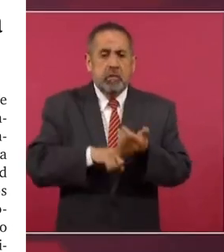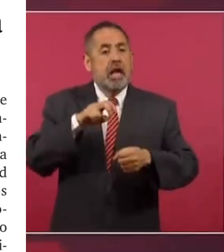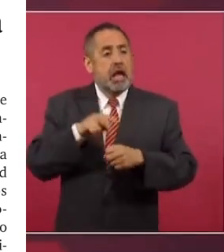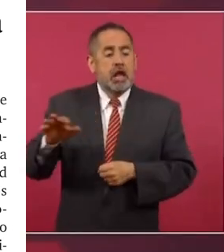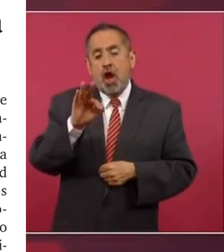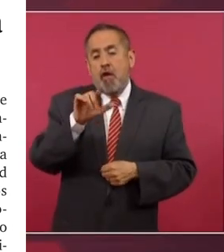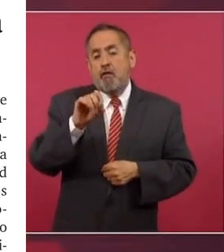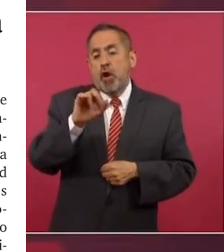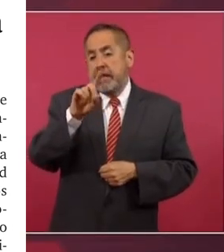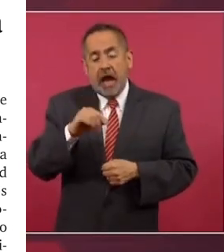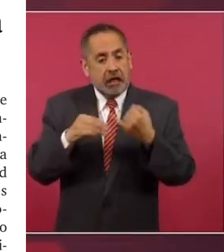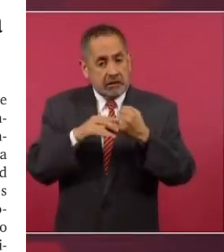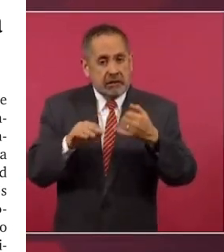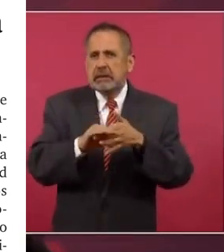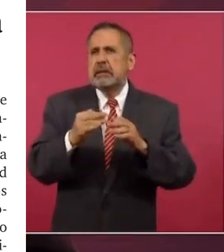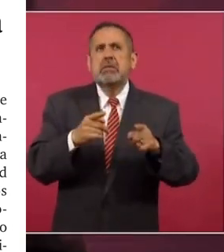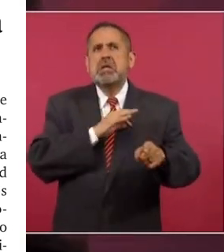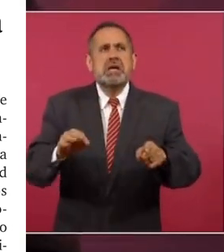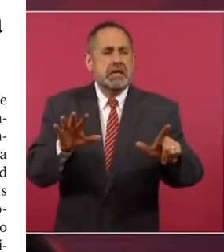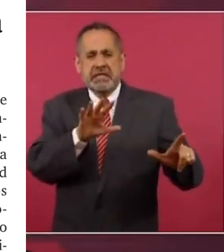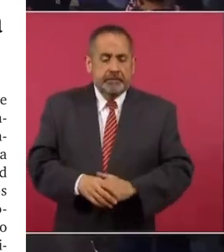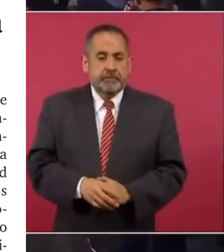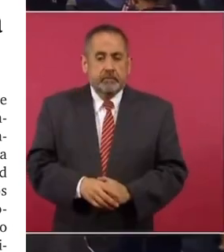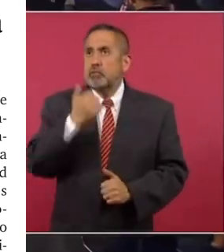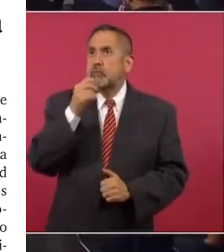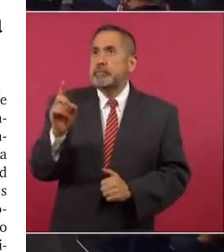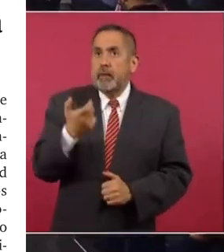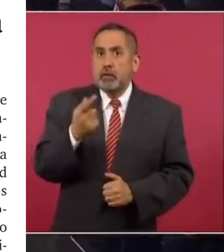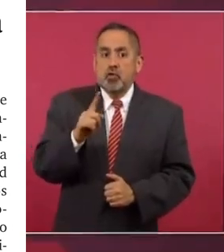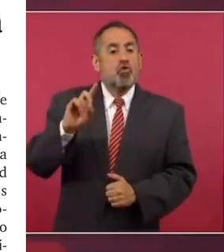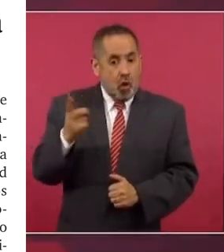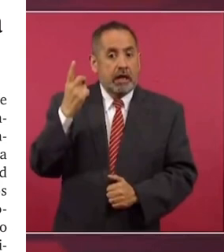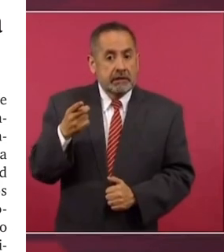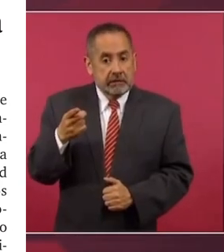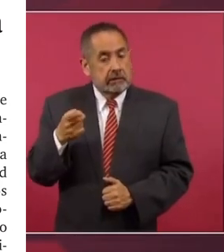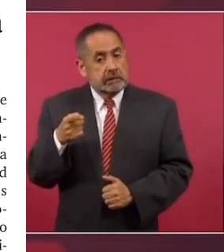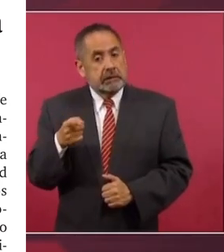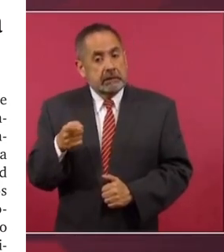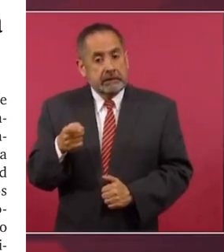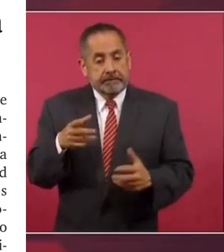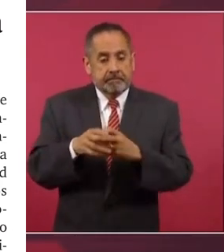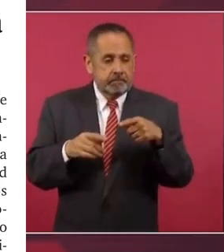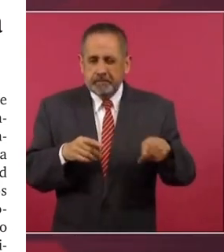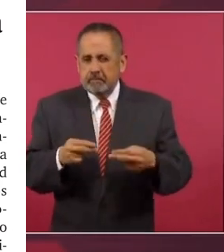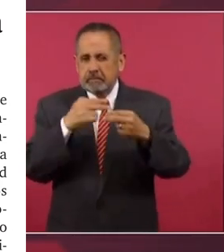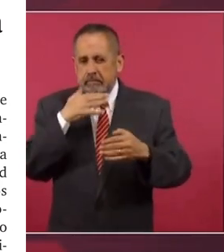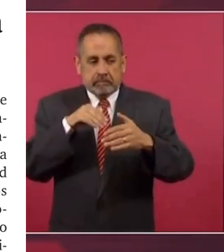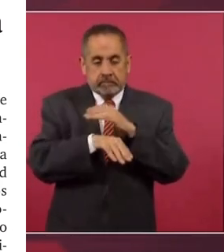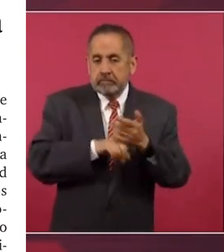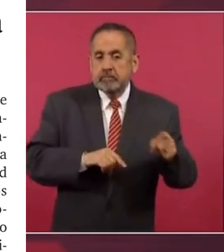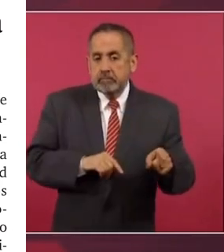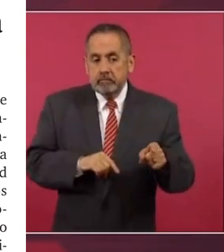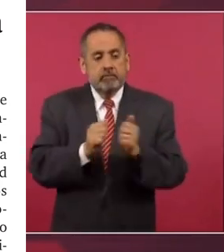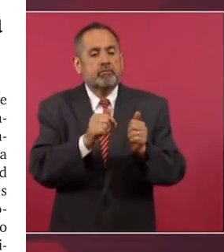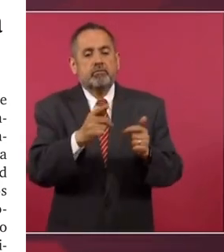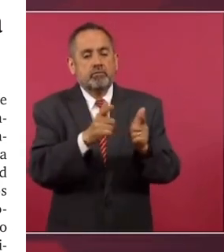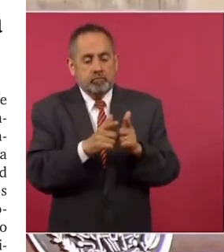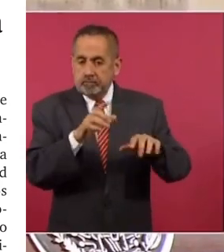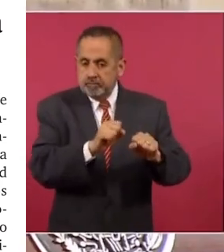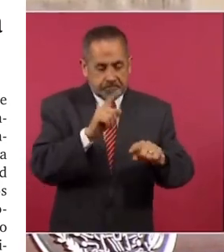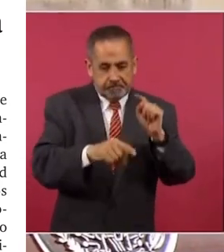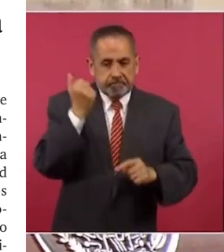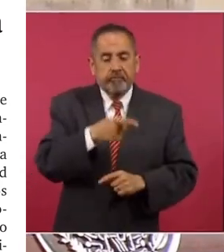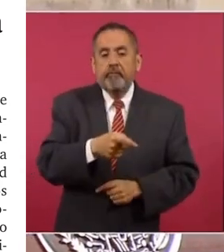Florida por cerca de 700 millones de dólares sí atribuido atribuida a él a su grupo